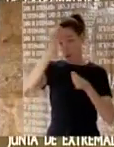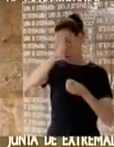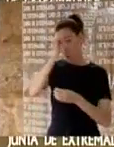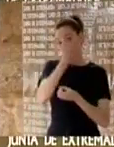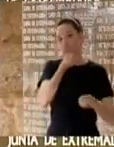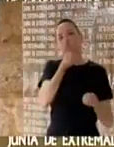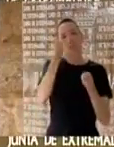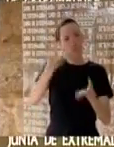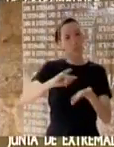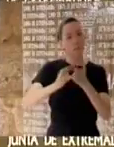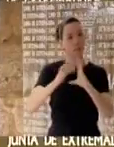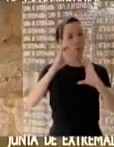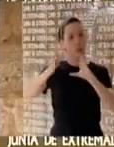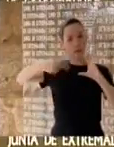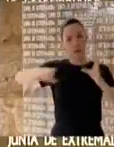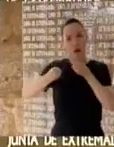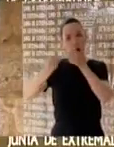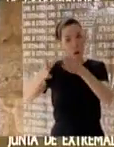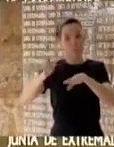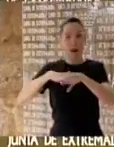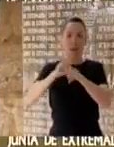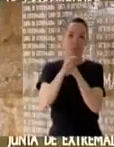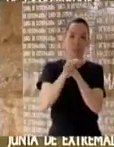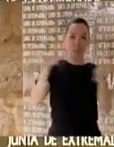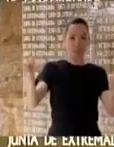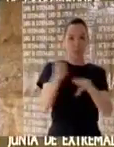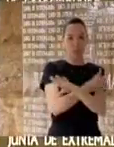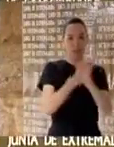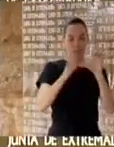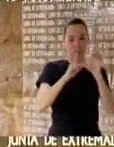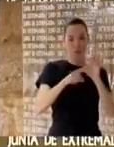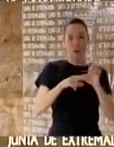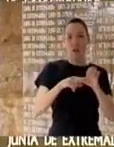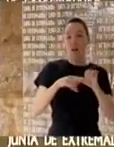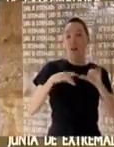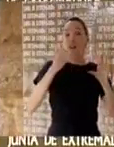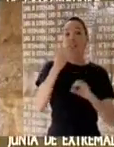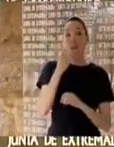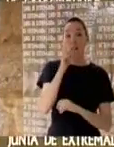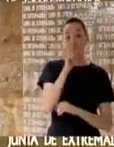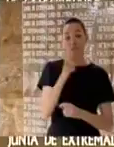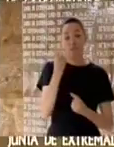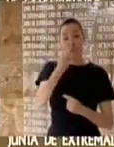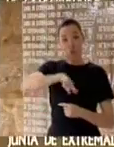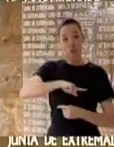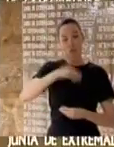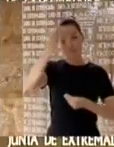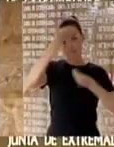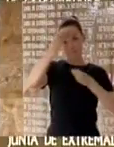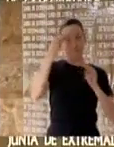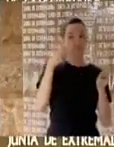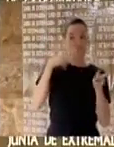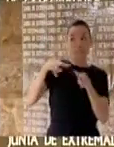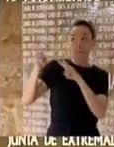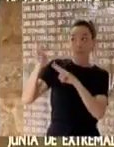medios de comunicación y también a la opinión pública extremeña es que si uno mira lo que está pasando en Europa y lo que está pasando en el mundo, tampoco somos